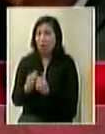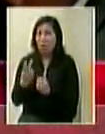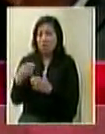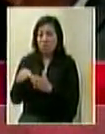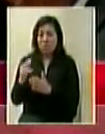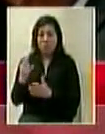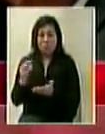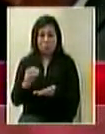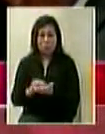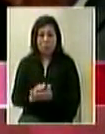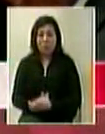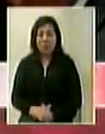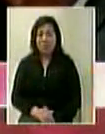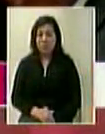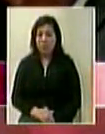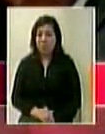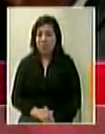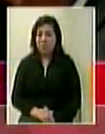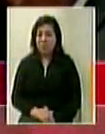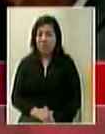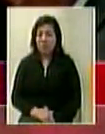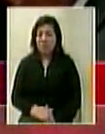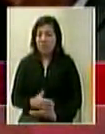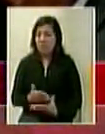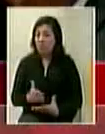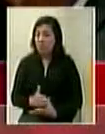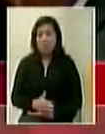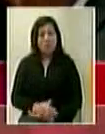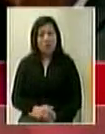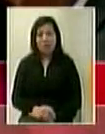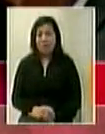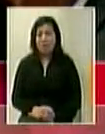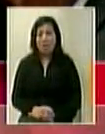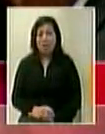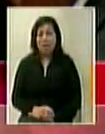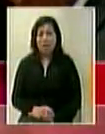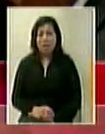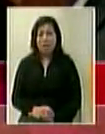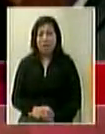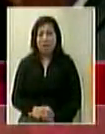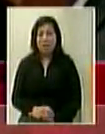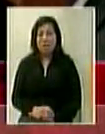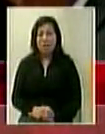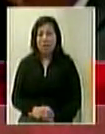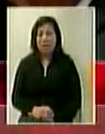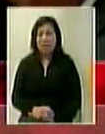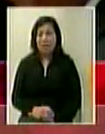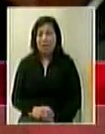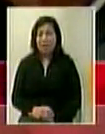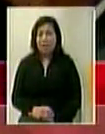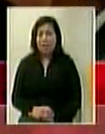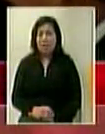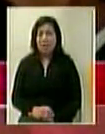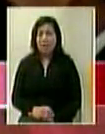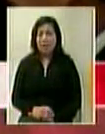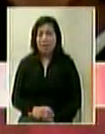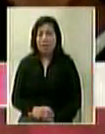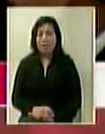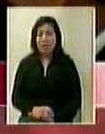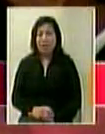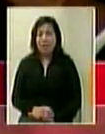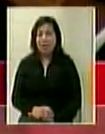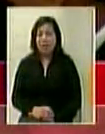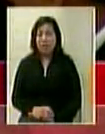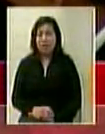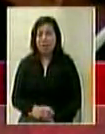2 internos más que eran narcotraficantes. Ahora ya no, señor, Piedras Gordas 1 está hacinado, señor. ¿Por